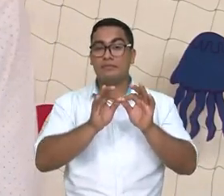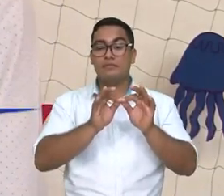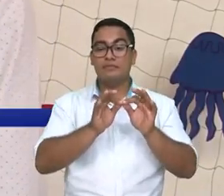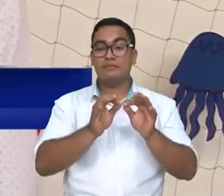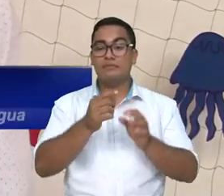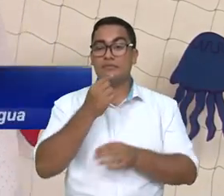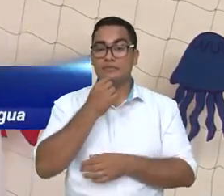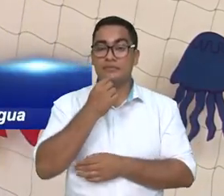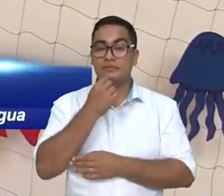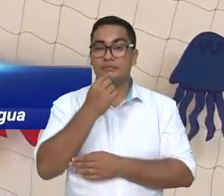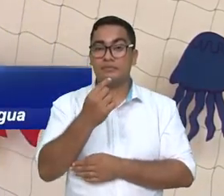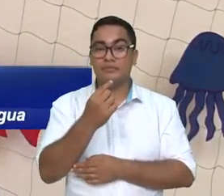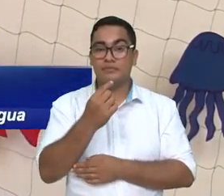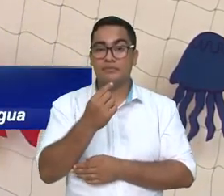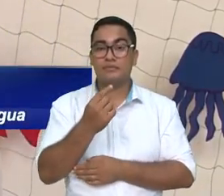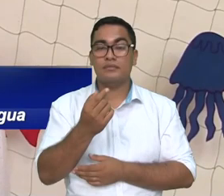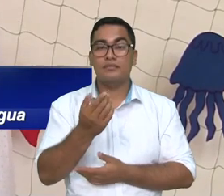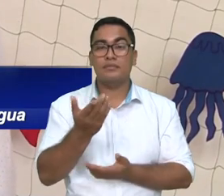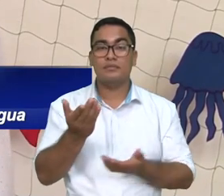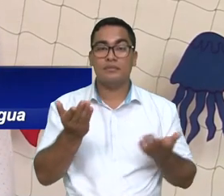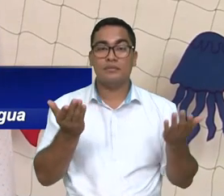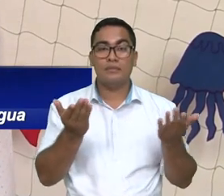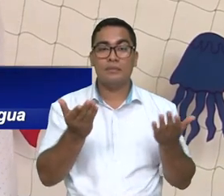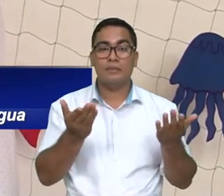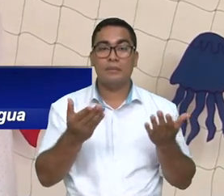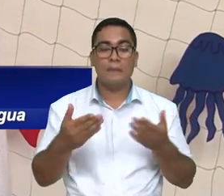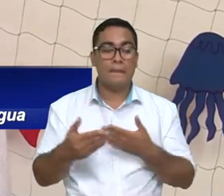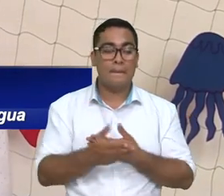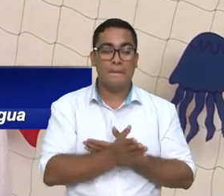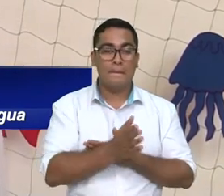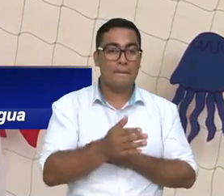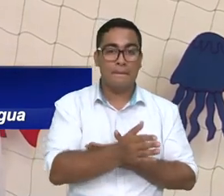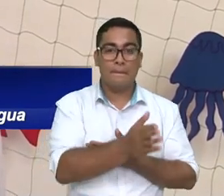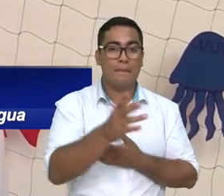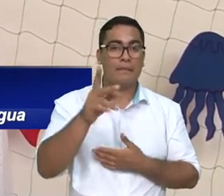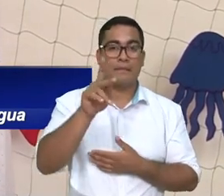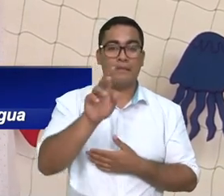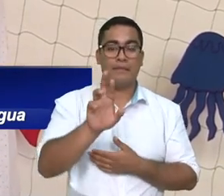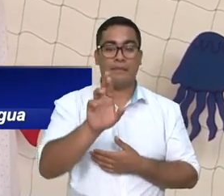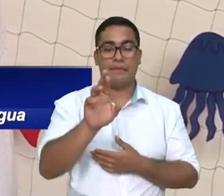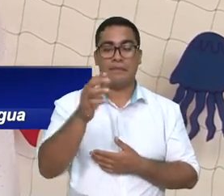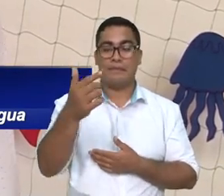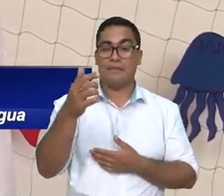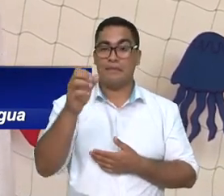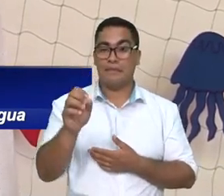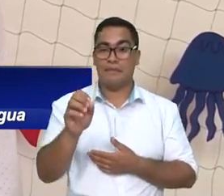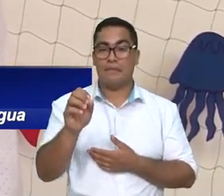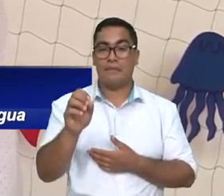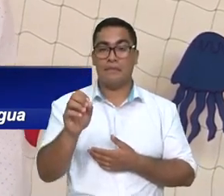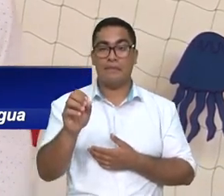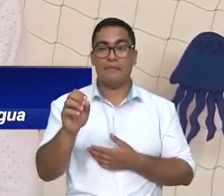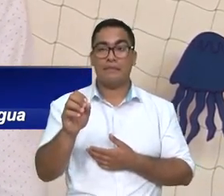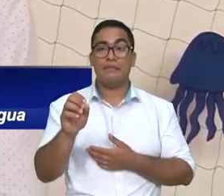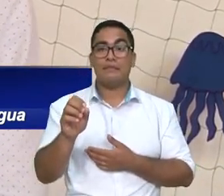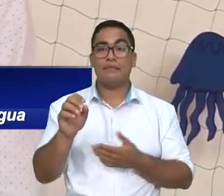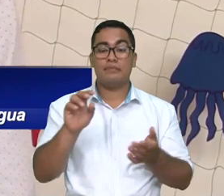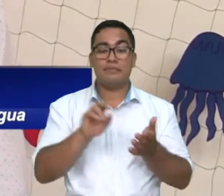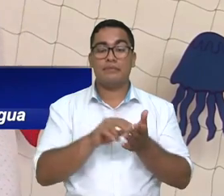destacar que el pez pargo es la